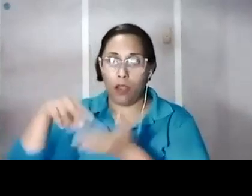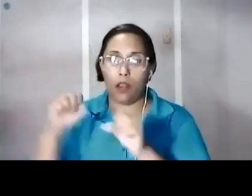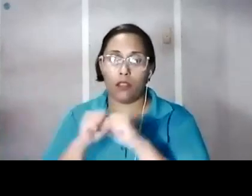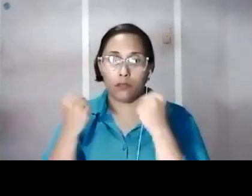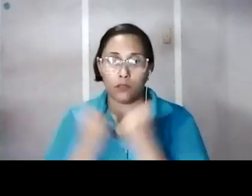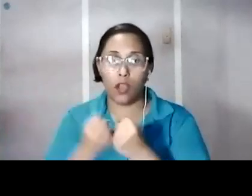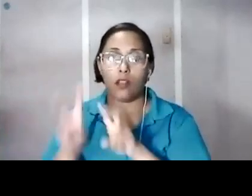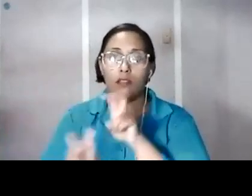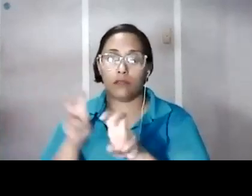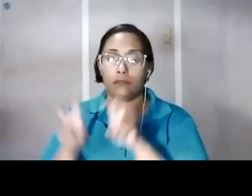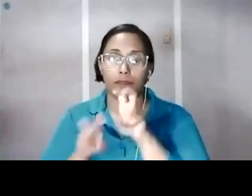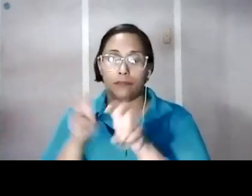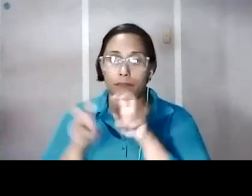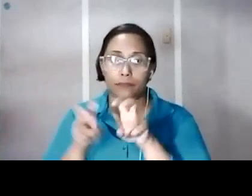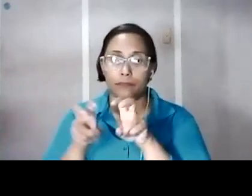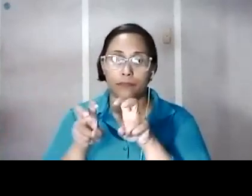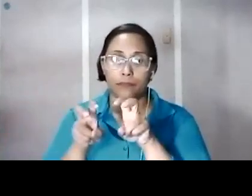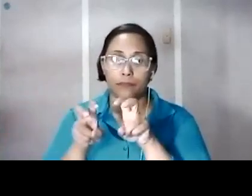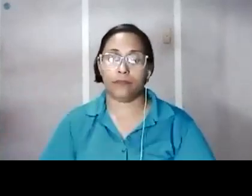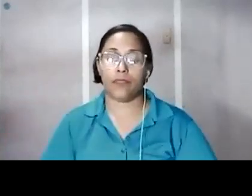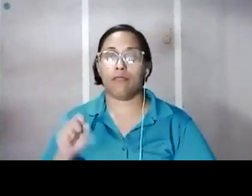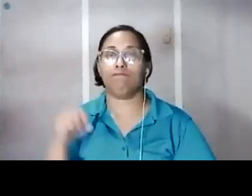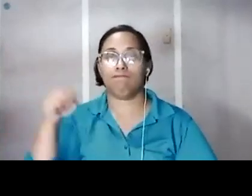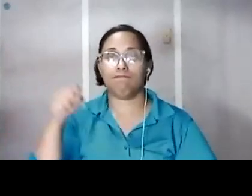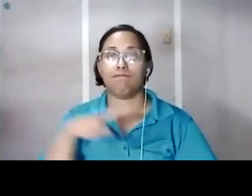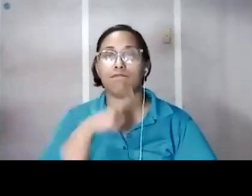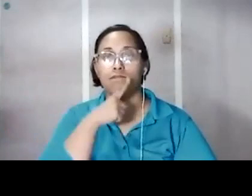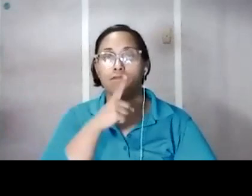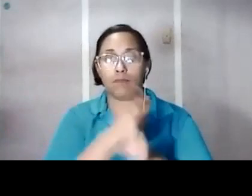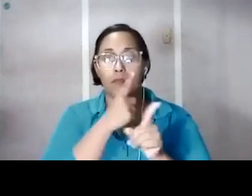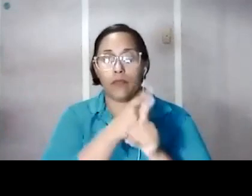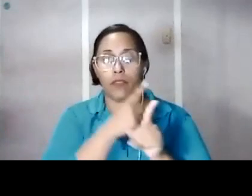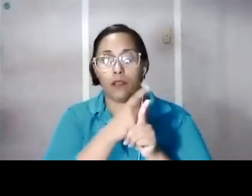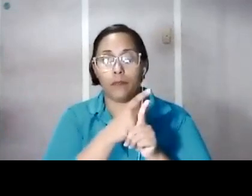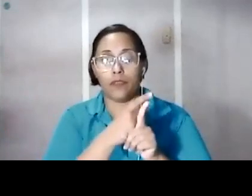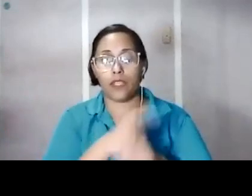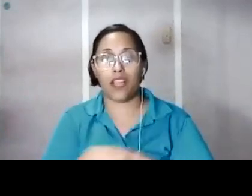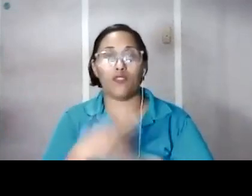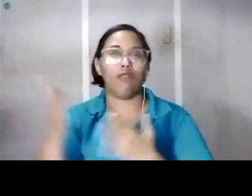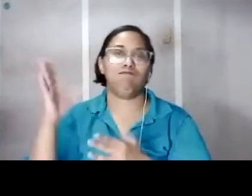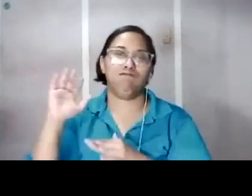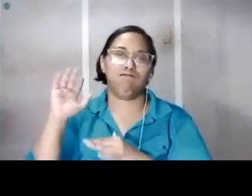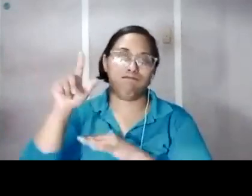el carnaval. Sí, eso es cierto, pero eso ya es muy posterior. Sí.